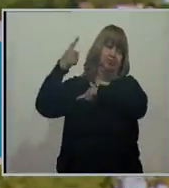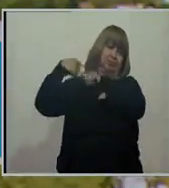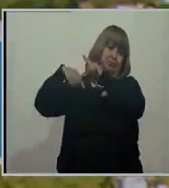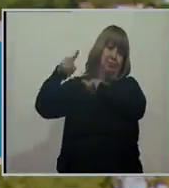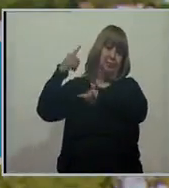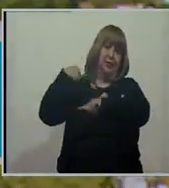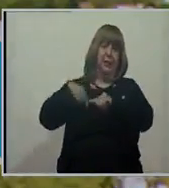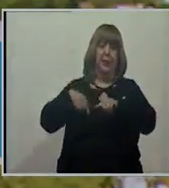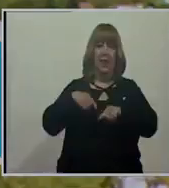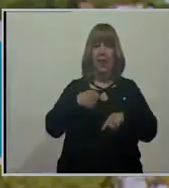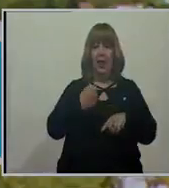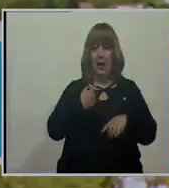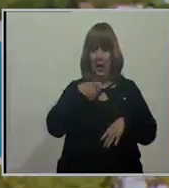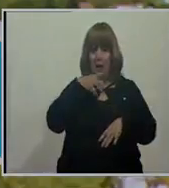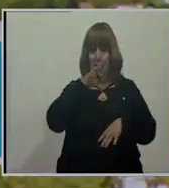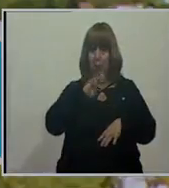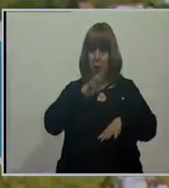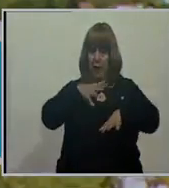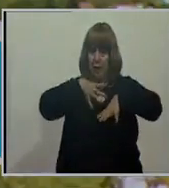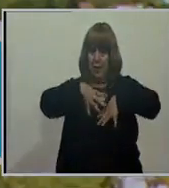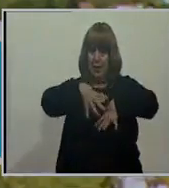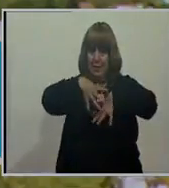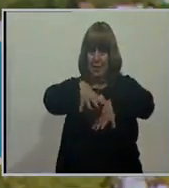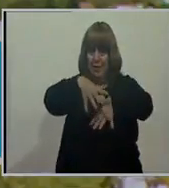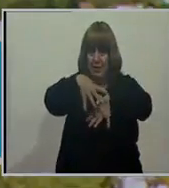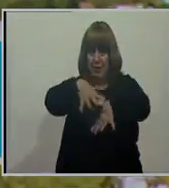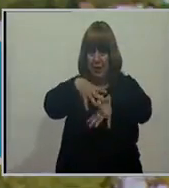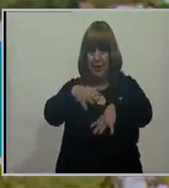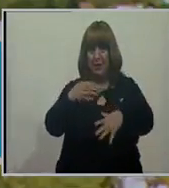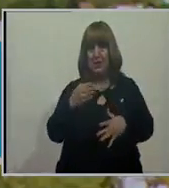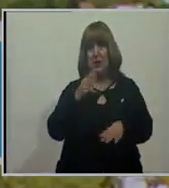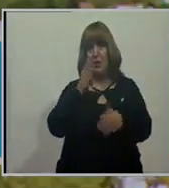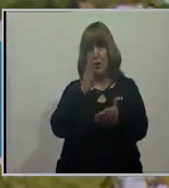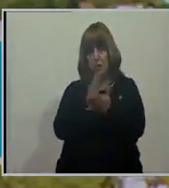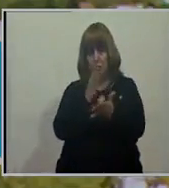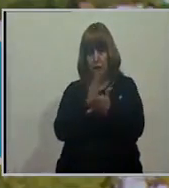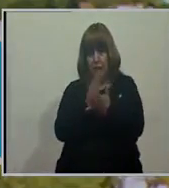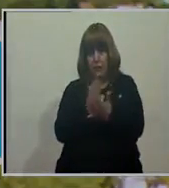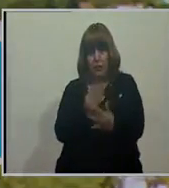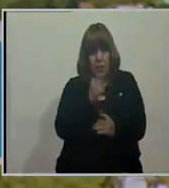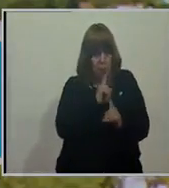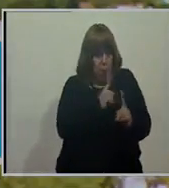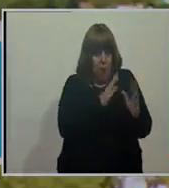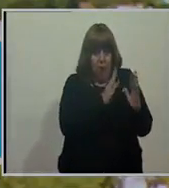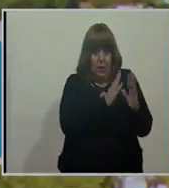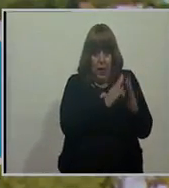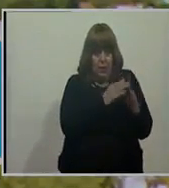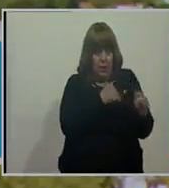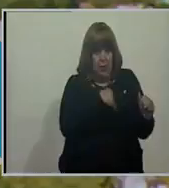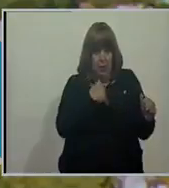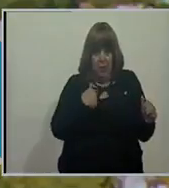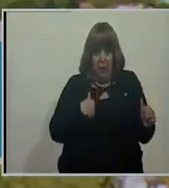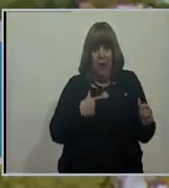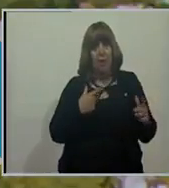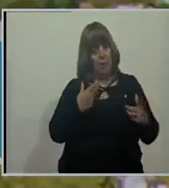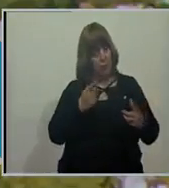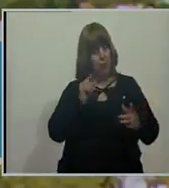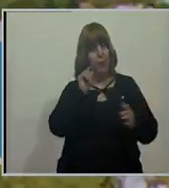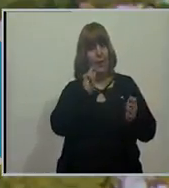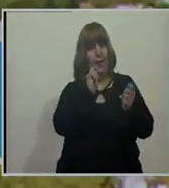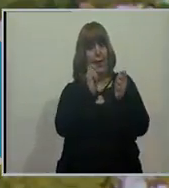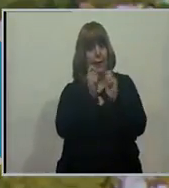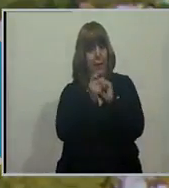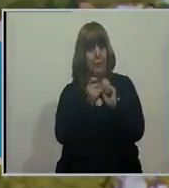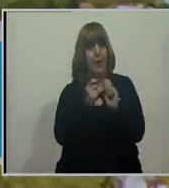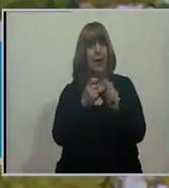mujeres marchen por sus derechos no cambia la forma de que ellas puedan ser o no. Pero puede que cambien quizás porque también hay mucho de eso que es una construcción